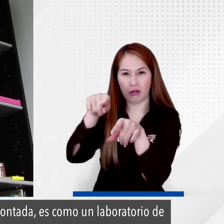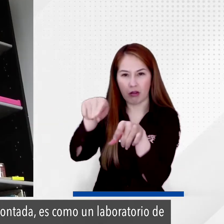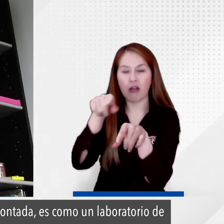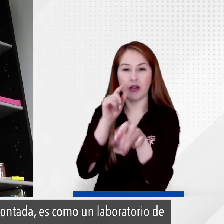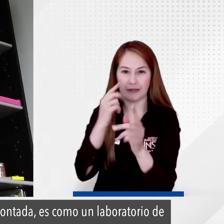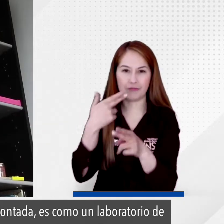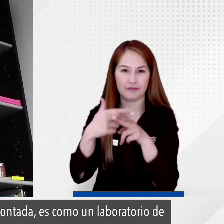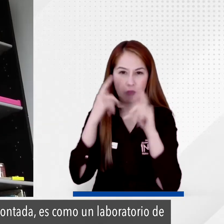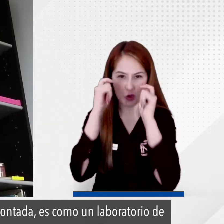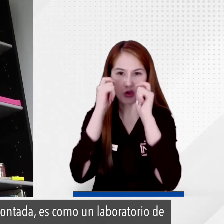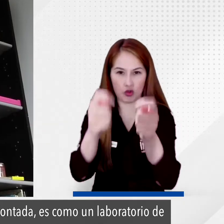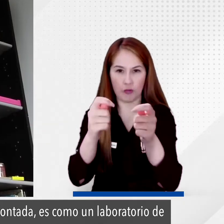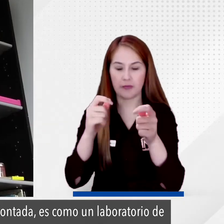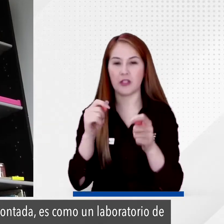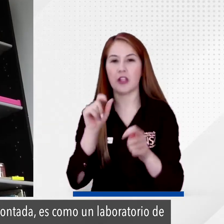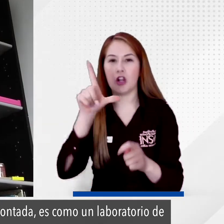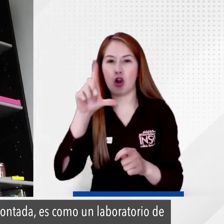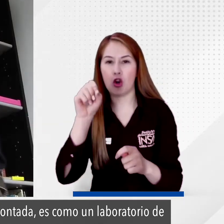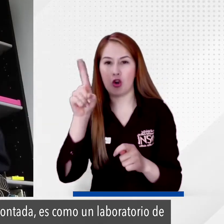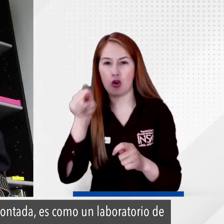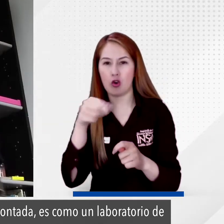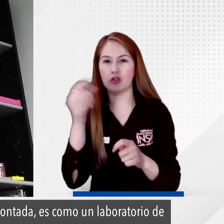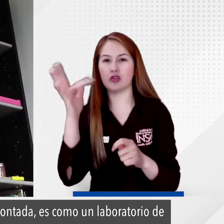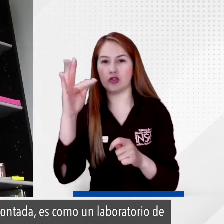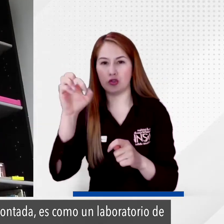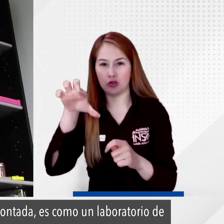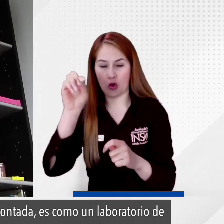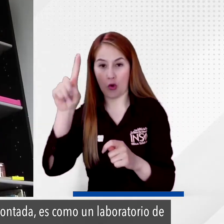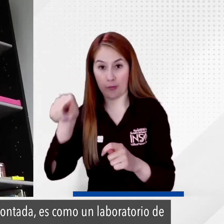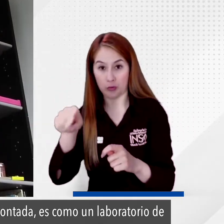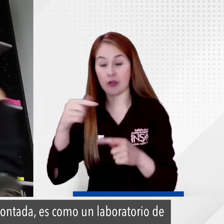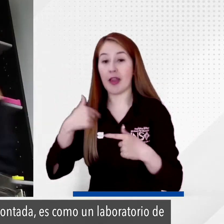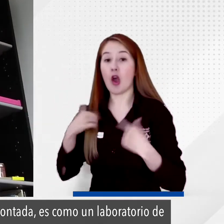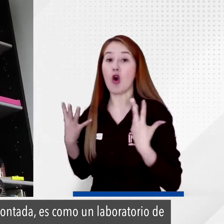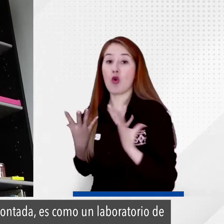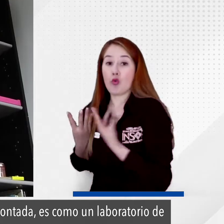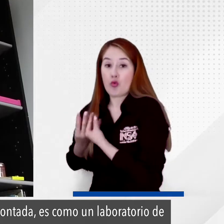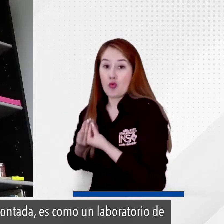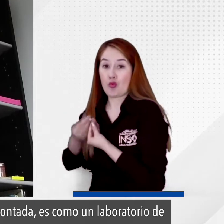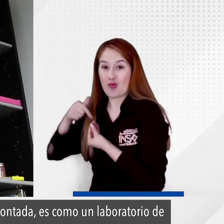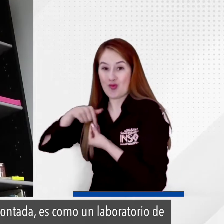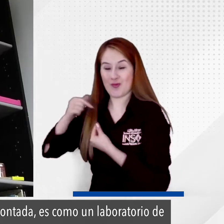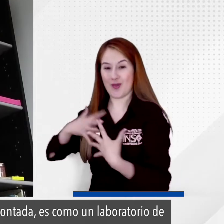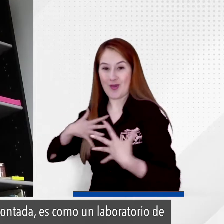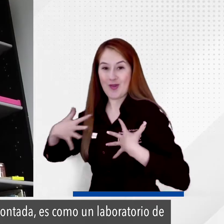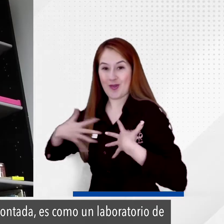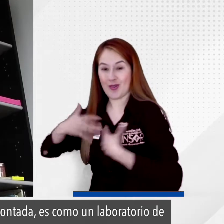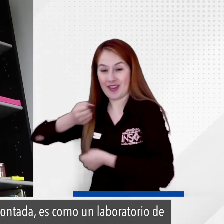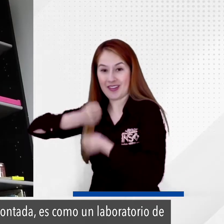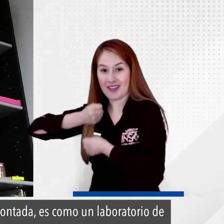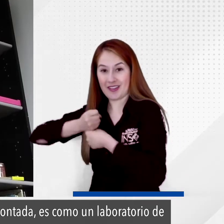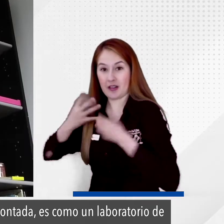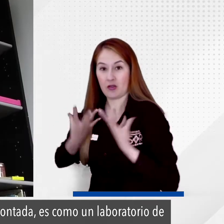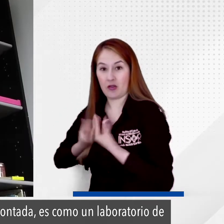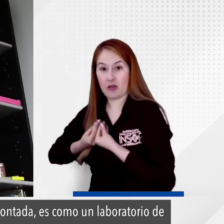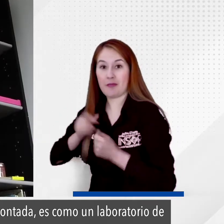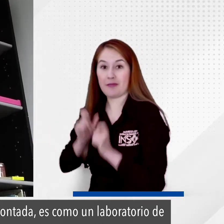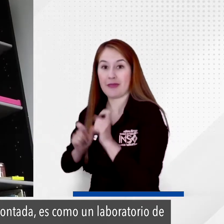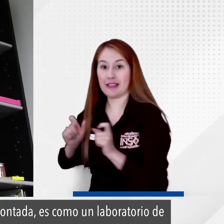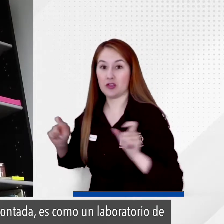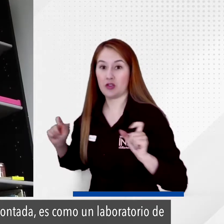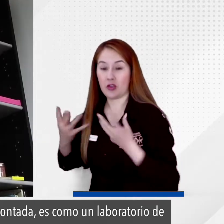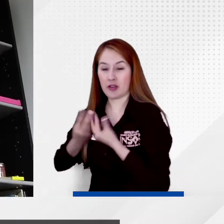como que lo vemos más que como una pieza teatral montada, es como un laboratorio de experimentación en el campo del teatro